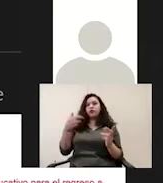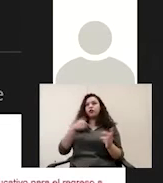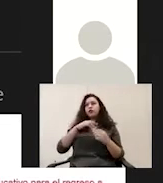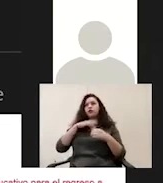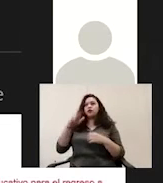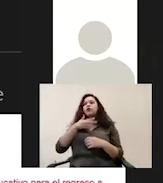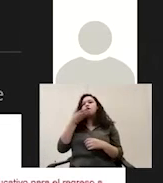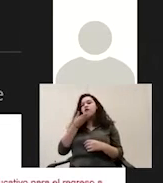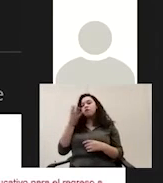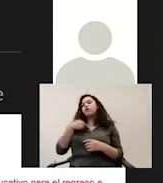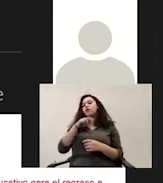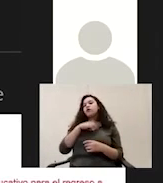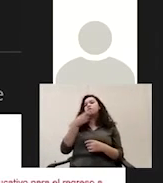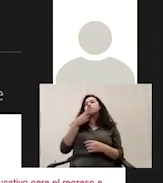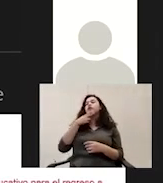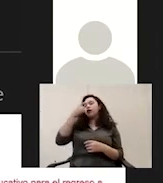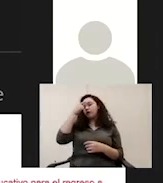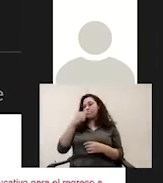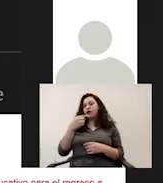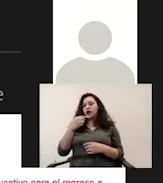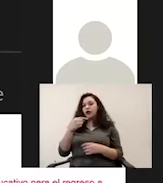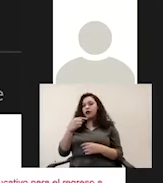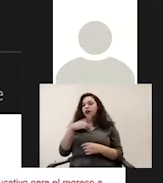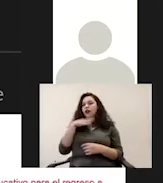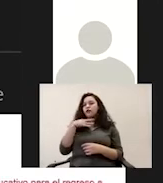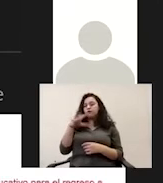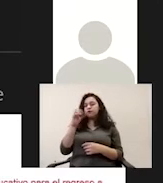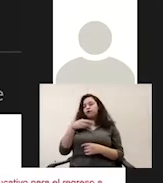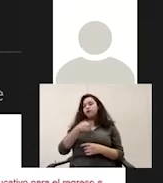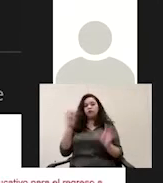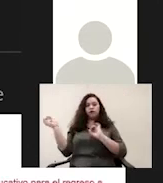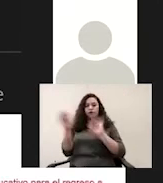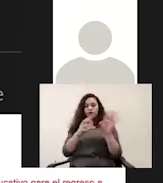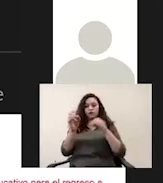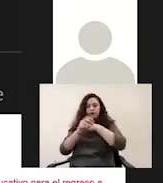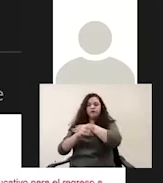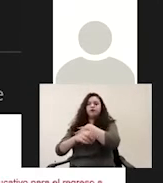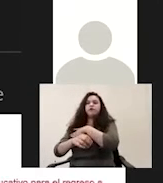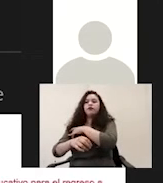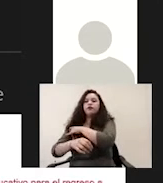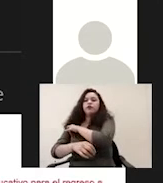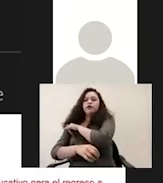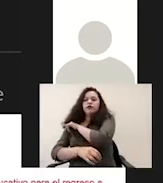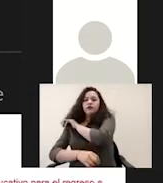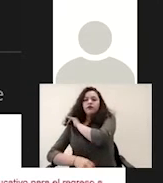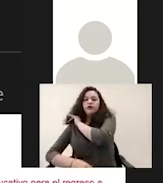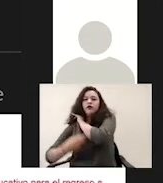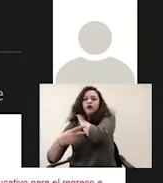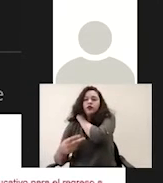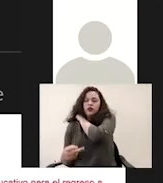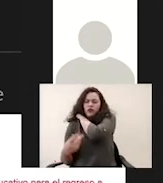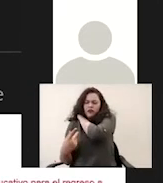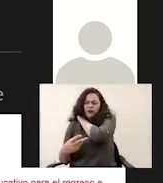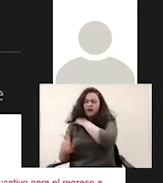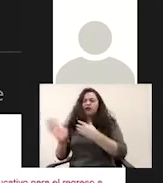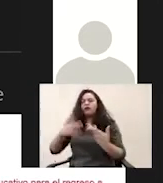se utiliza para desechar la basura, pero la característica va a ser que va a estar identificado y que además va a